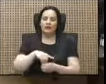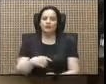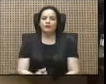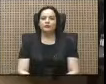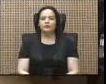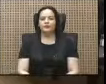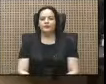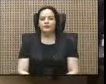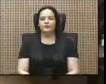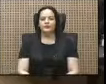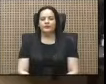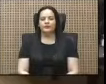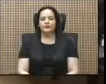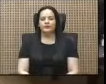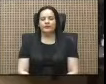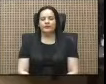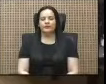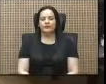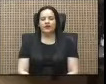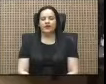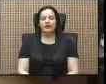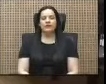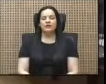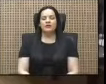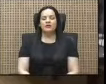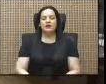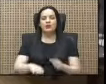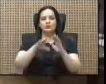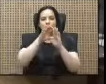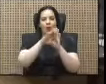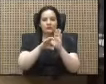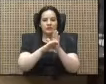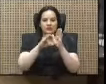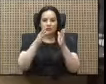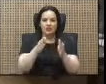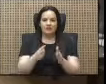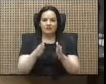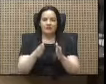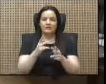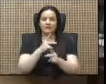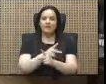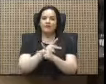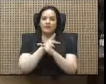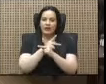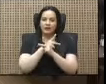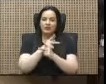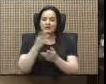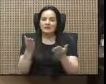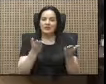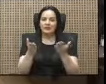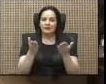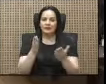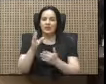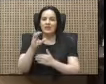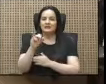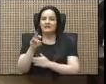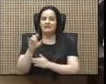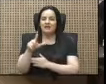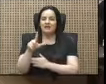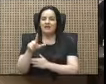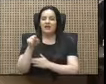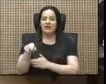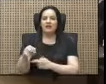Los constituyentes previeron que el servicio civil era el